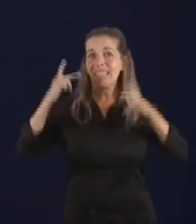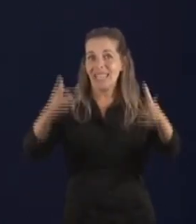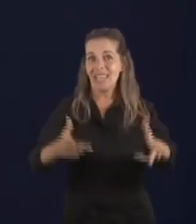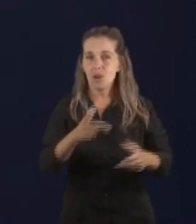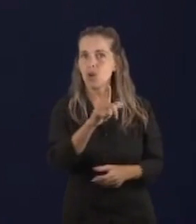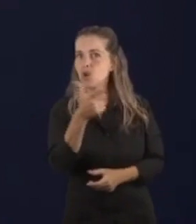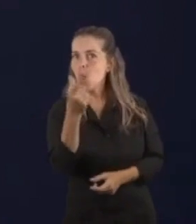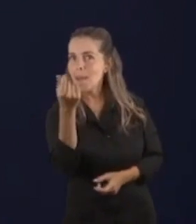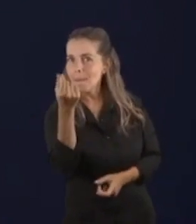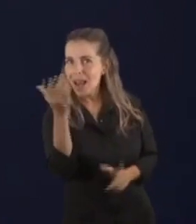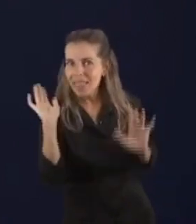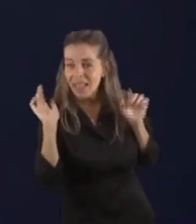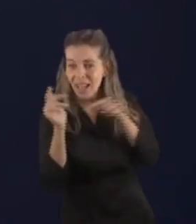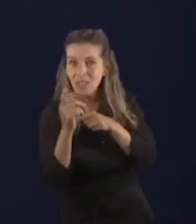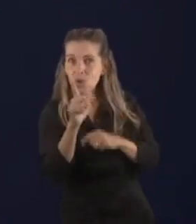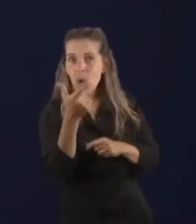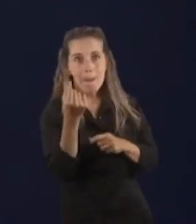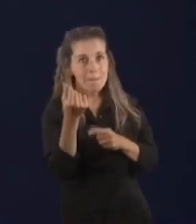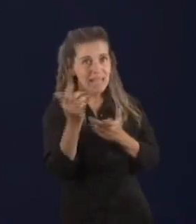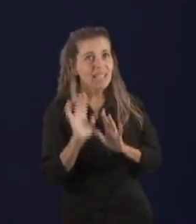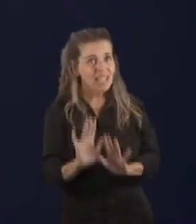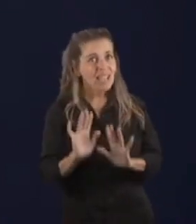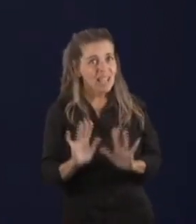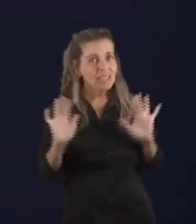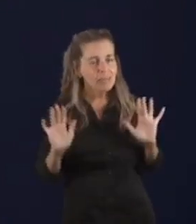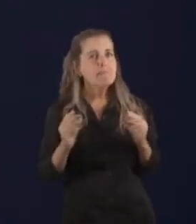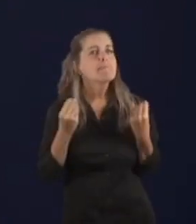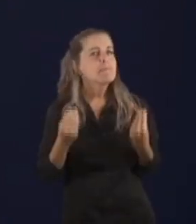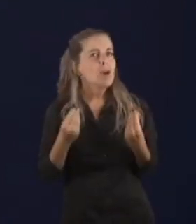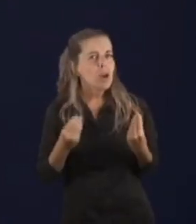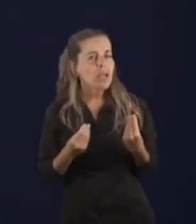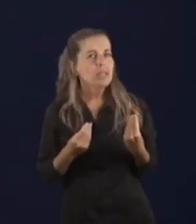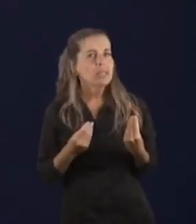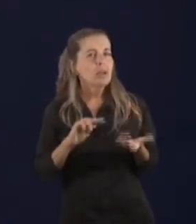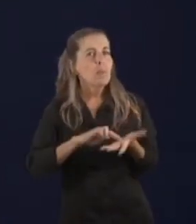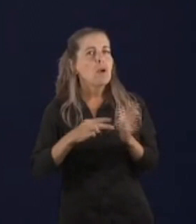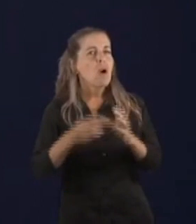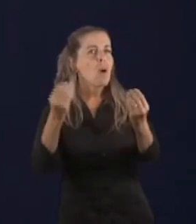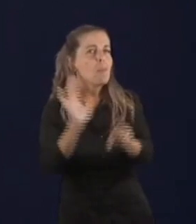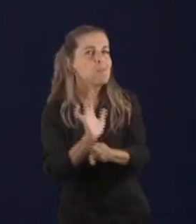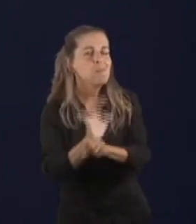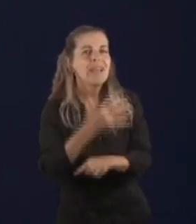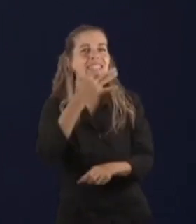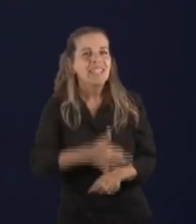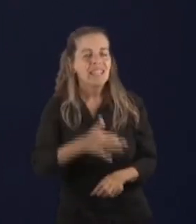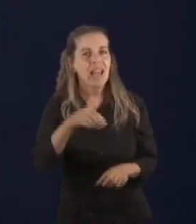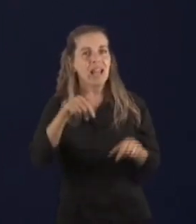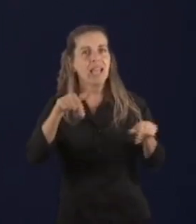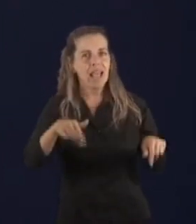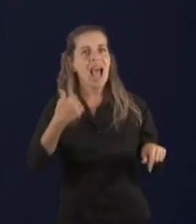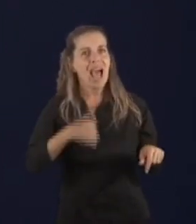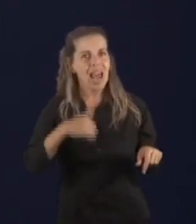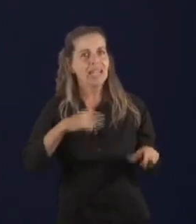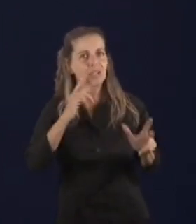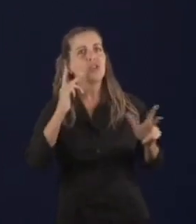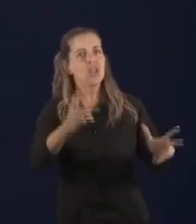plata es precisamente eso es conceptualmente entender que la Argentina como digo yo siempre